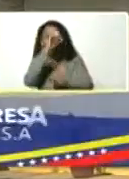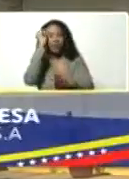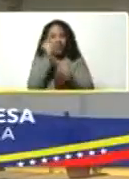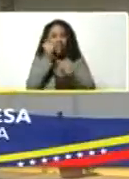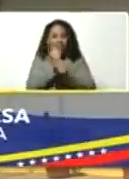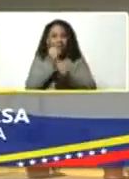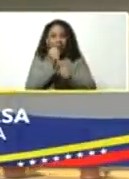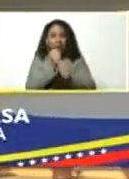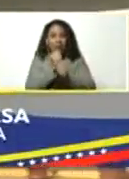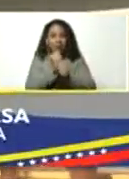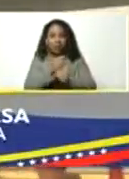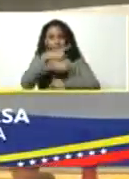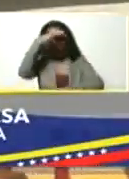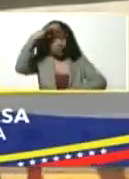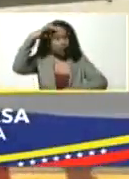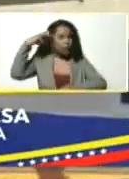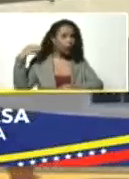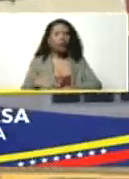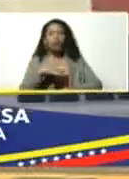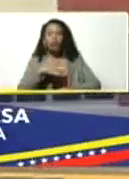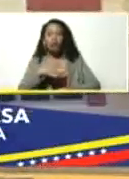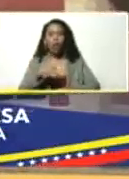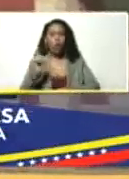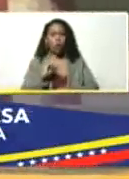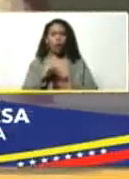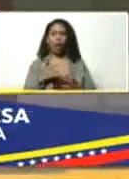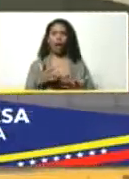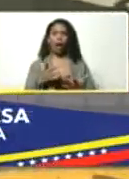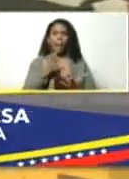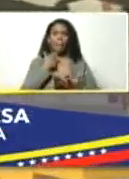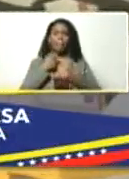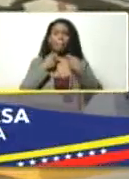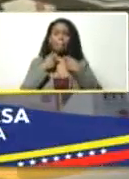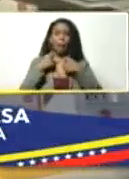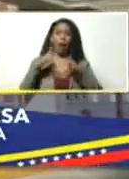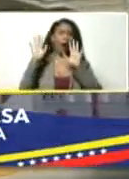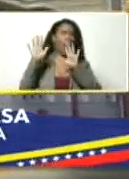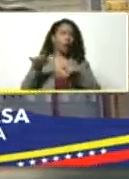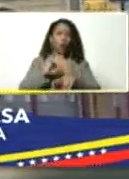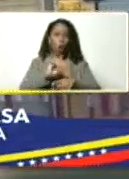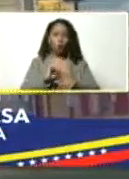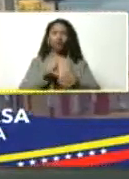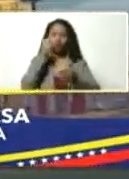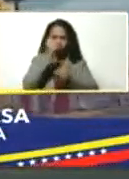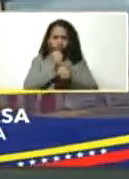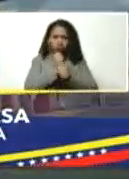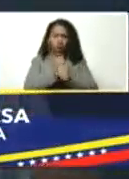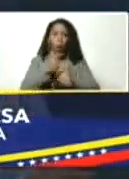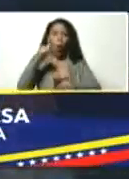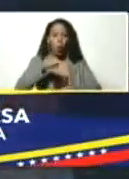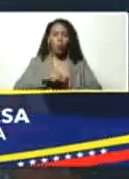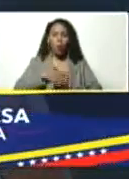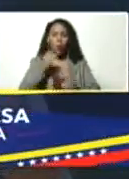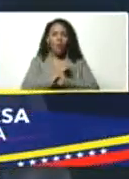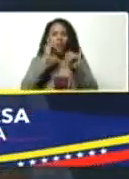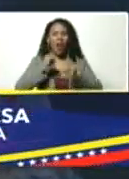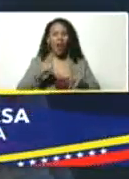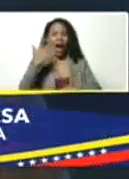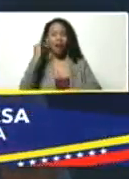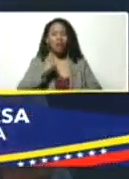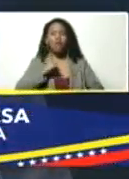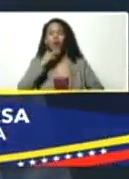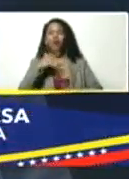sudando, presidente, no se dieron por vencidos, pero hoy podemos estar felices de tener la